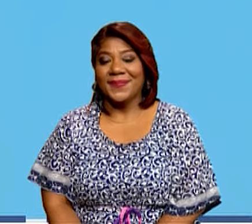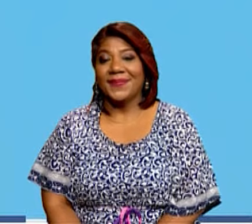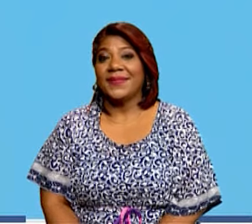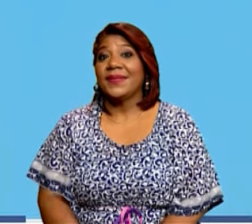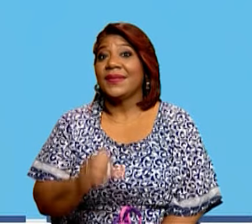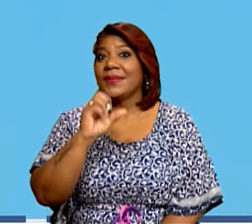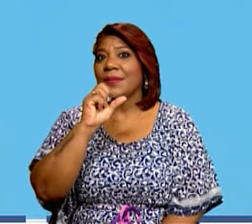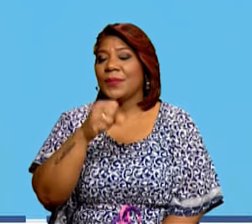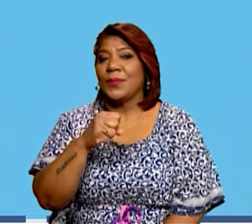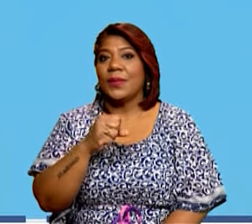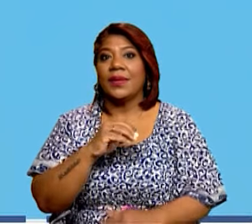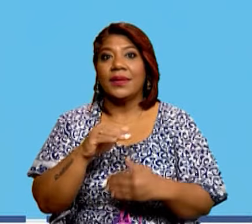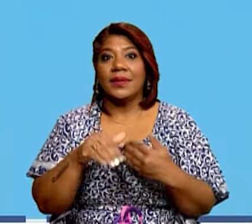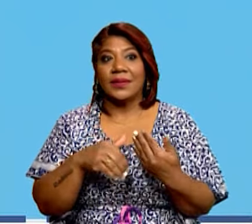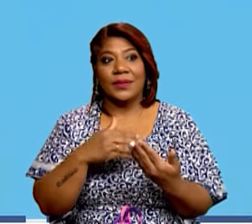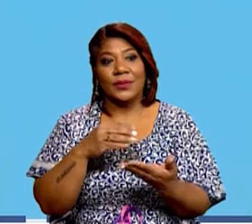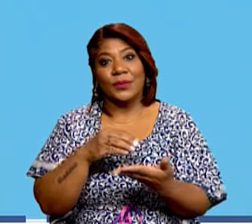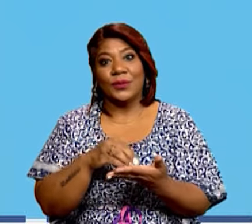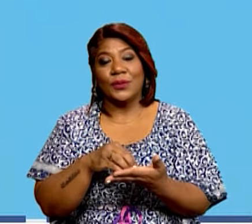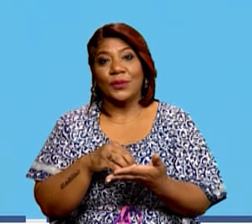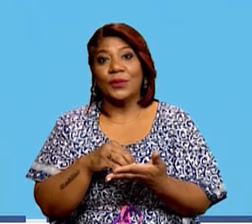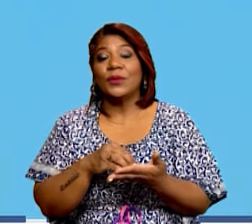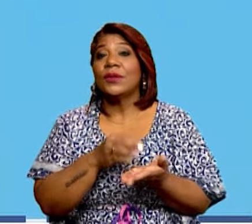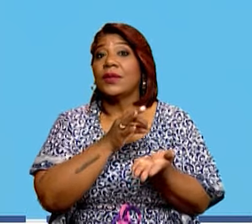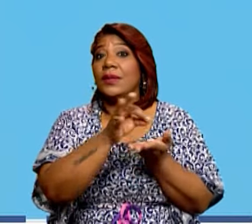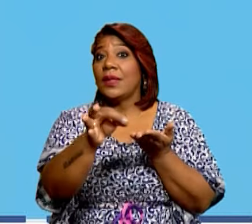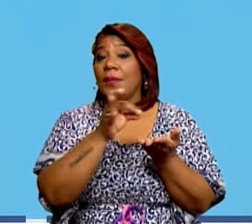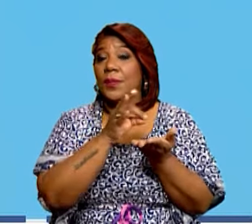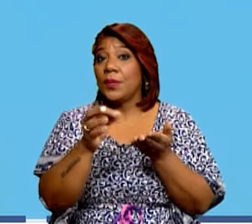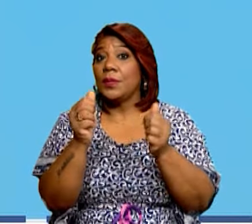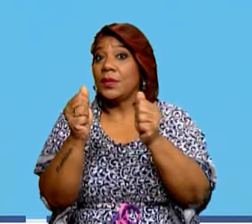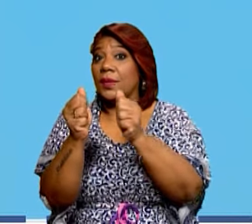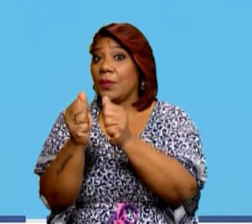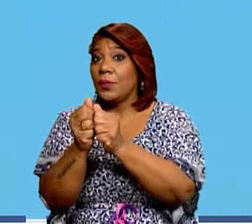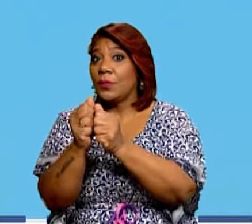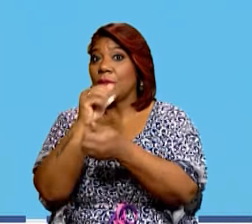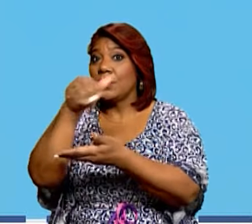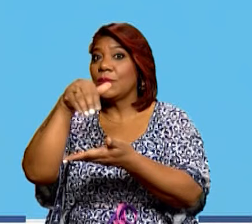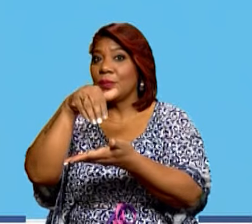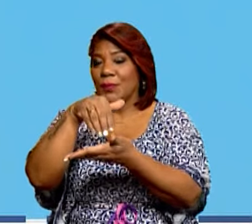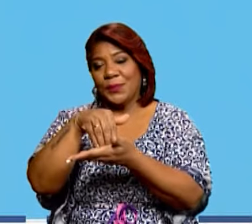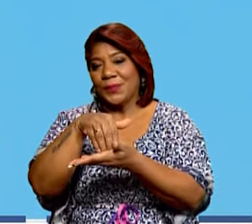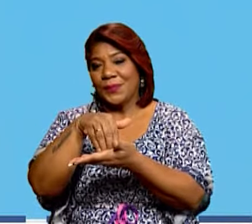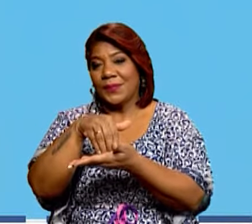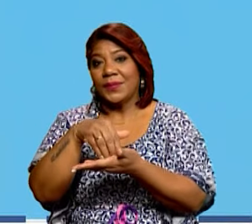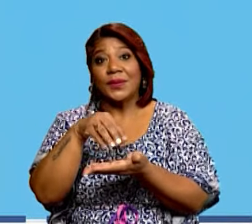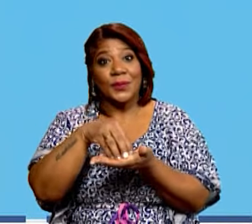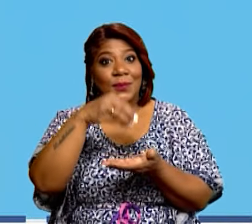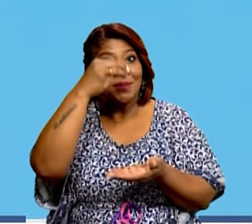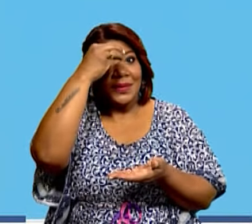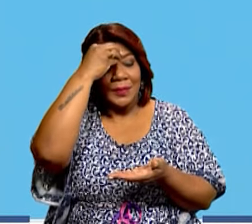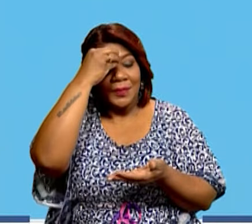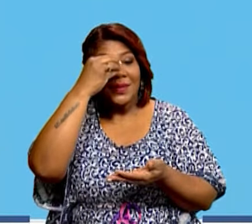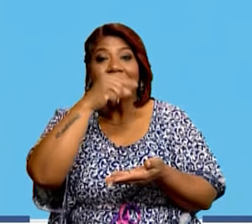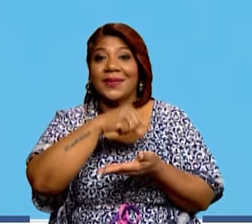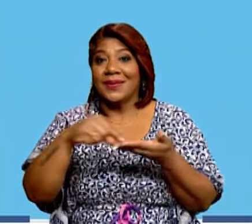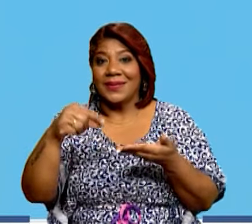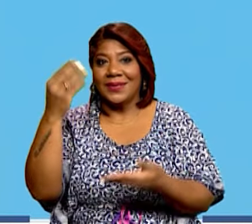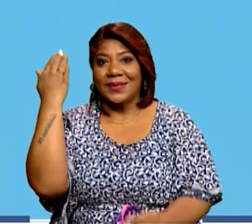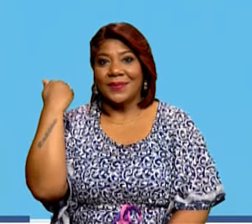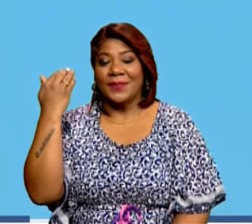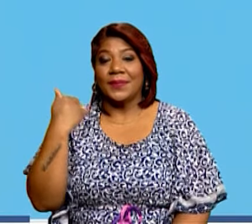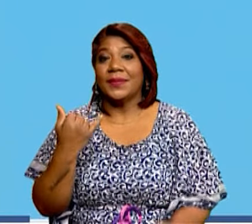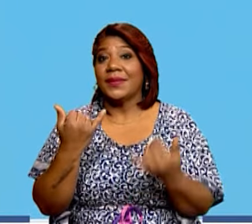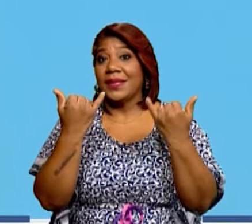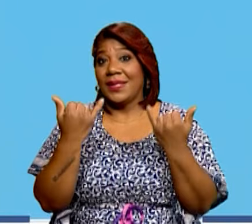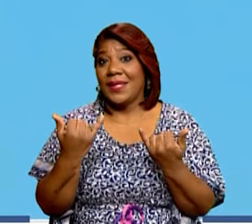esos conceptos que dimos las semanas anteriores. Muy bien. Ahora,